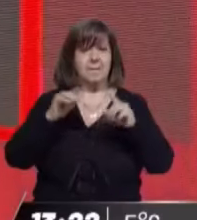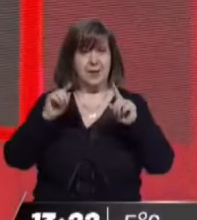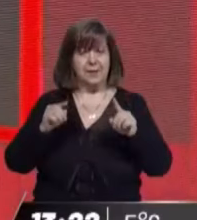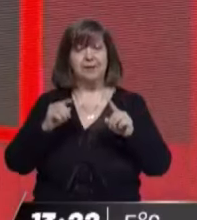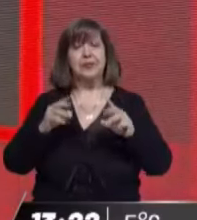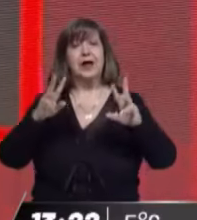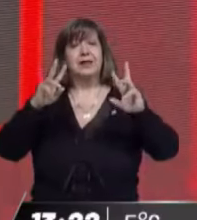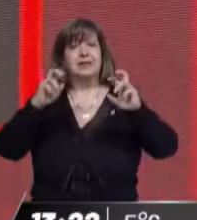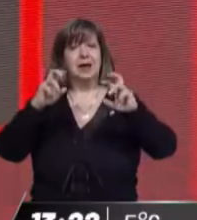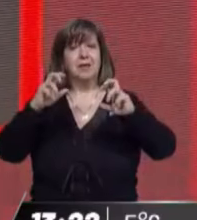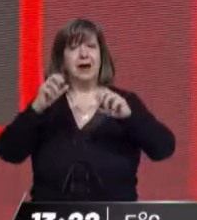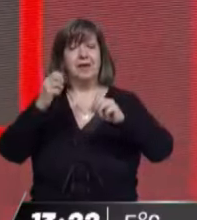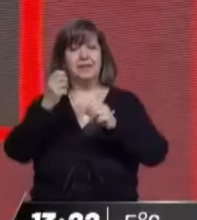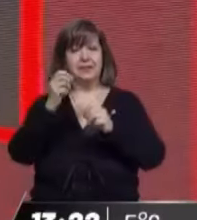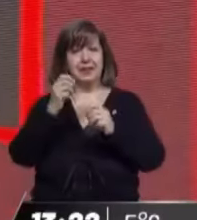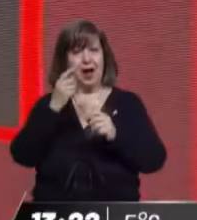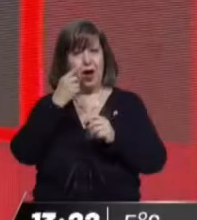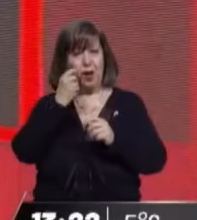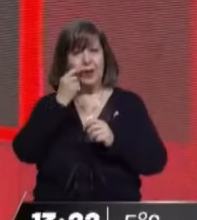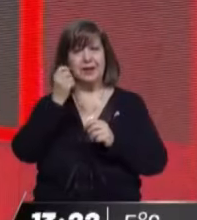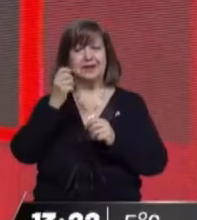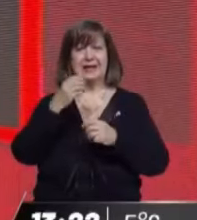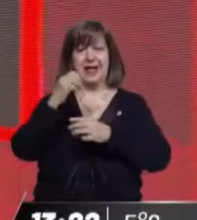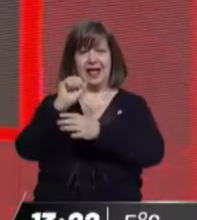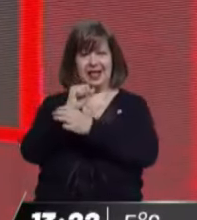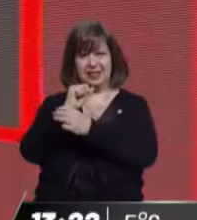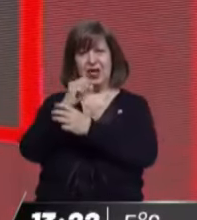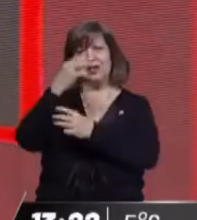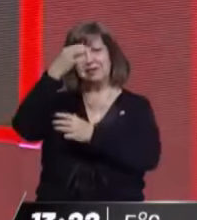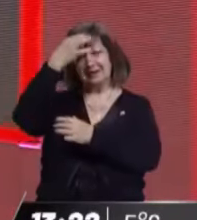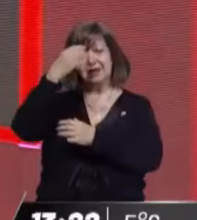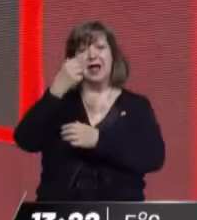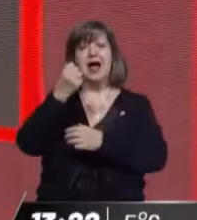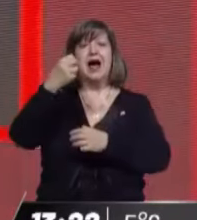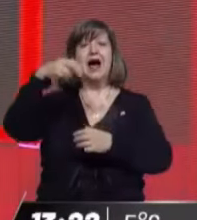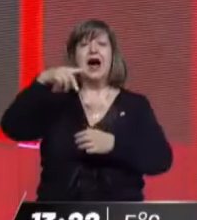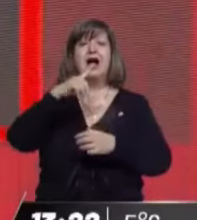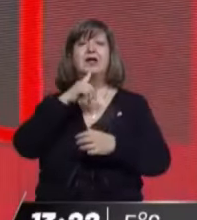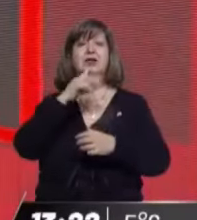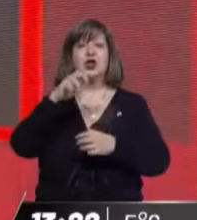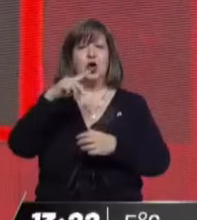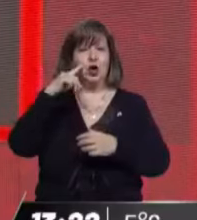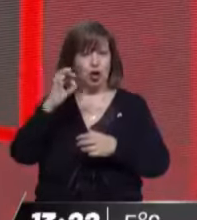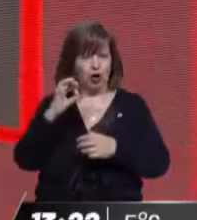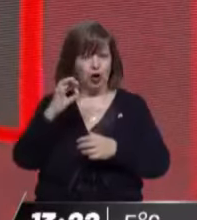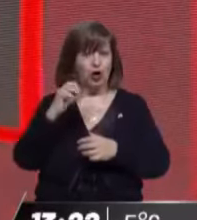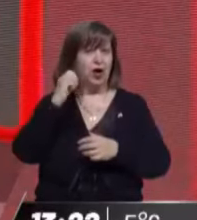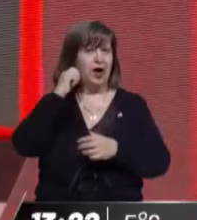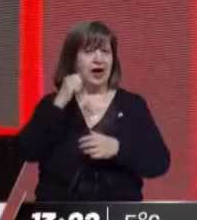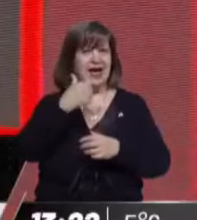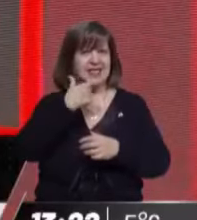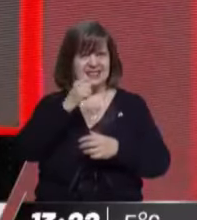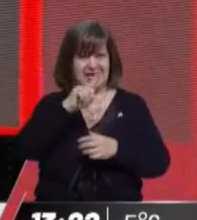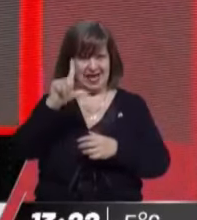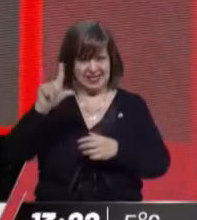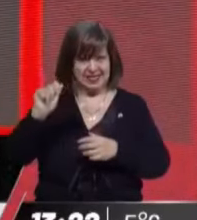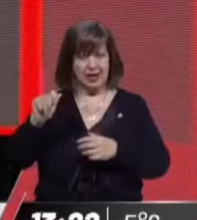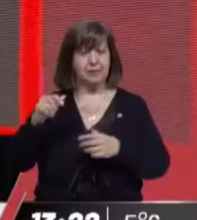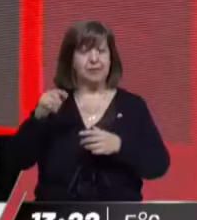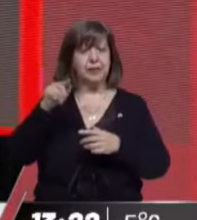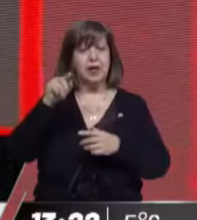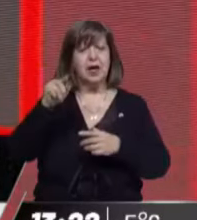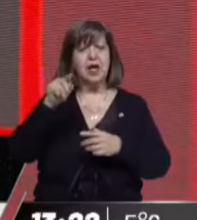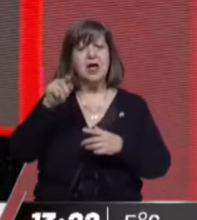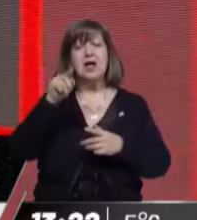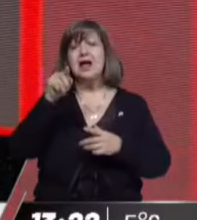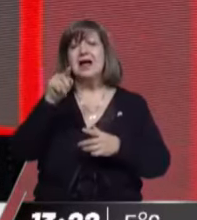estas horas está pasando una situación crítica Ayer fue internado de urgencia en el sanatorio otamendi vamos a recordar un poco